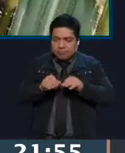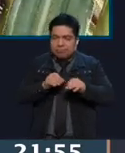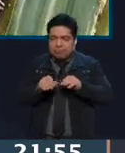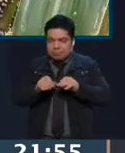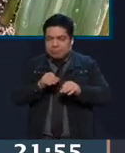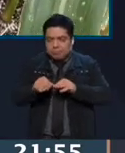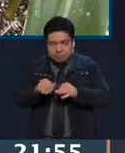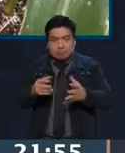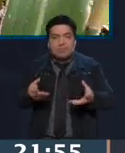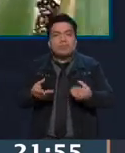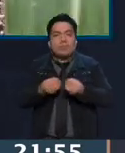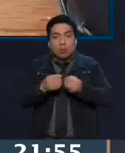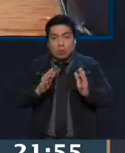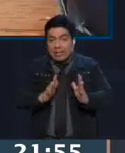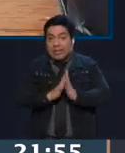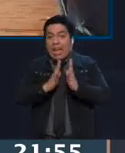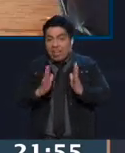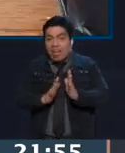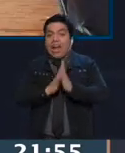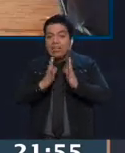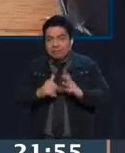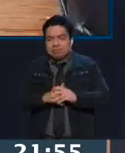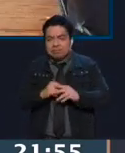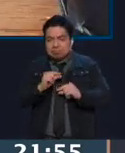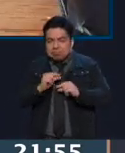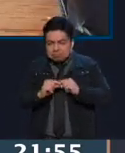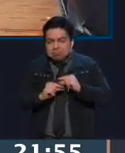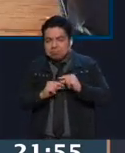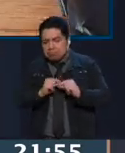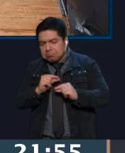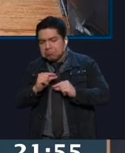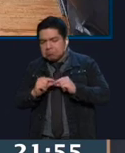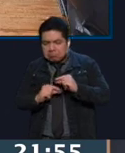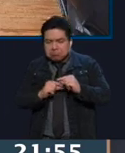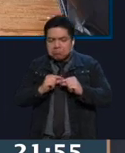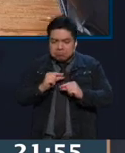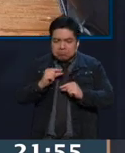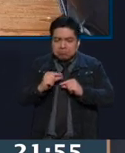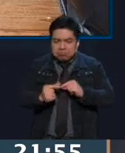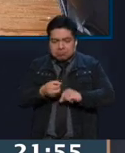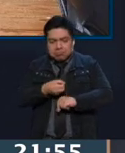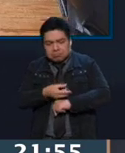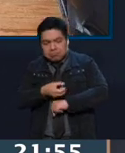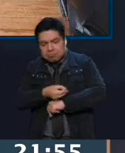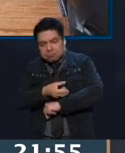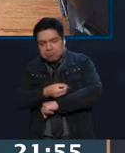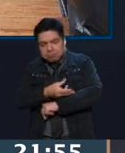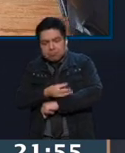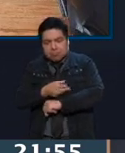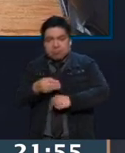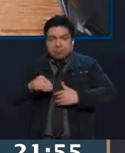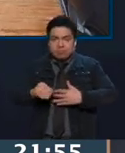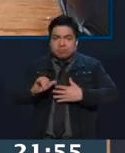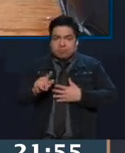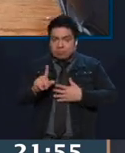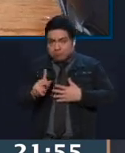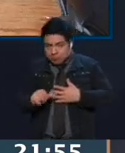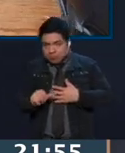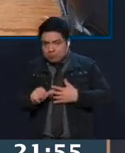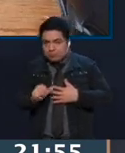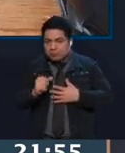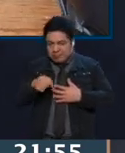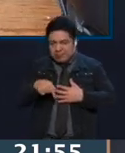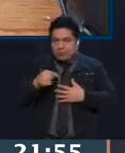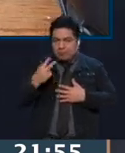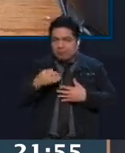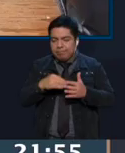que participan de este esquema. Apenas están empezando con este ciclo agrícola de la milpa. Están con este ciclo 2024, me refiero,